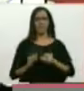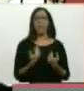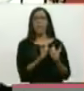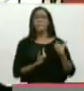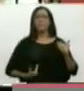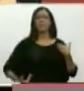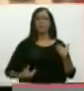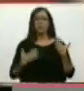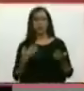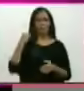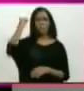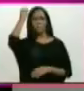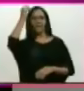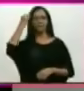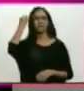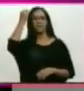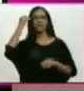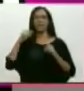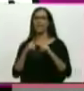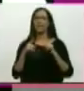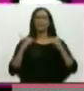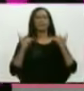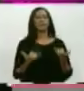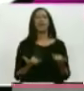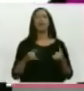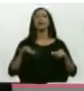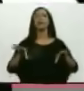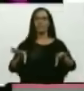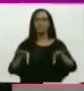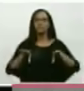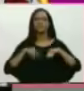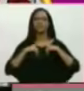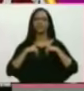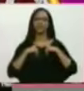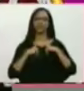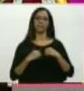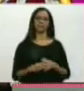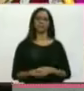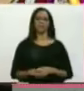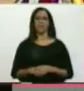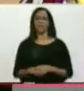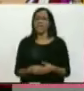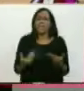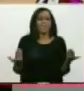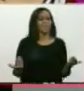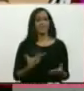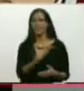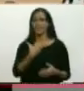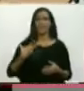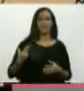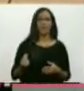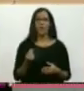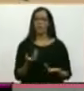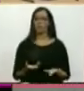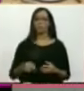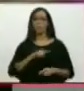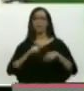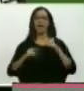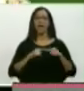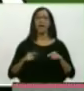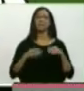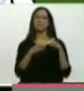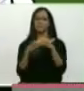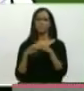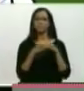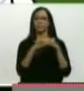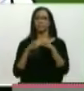se creyó, pero ya le tocó aceptar que no manda ni en su